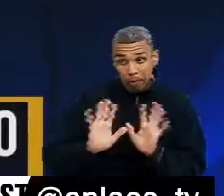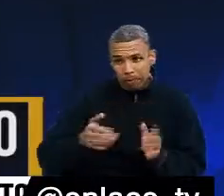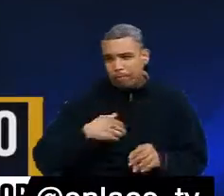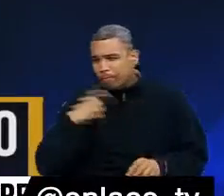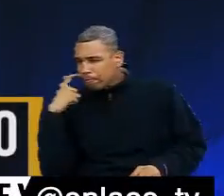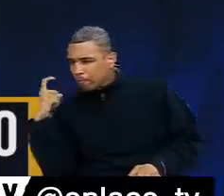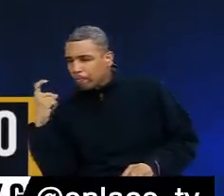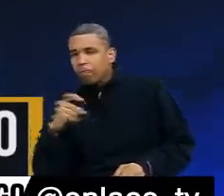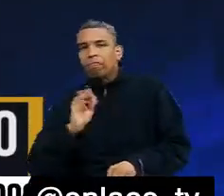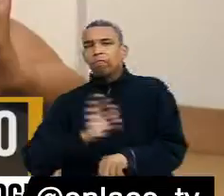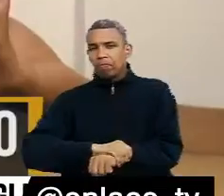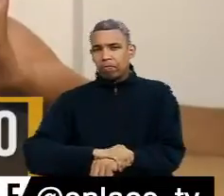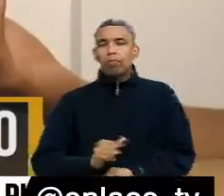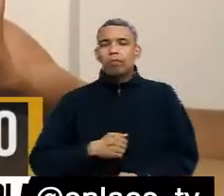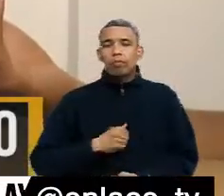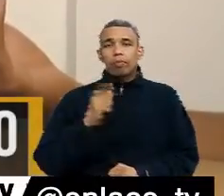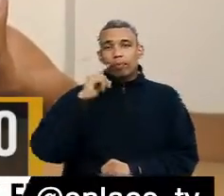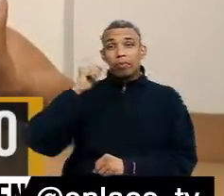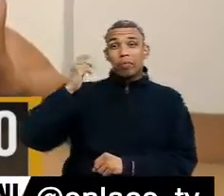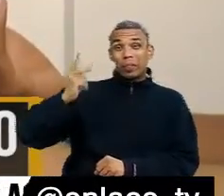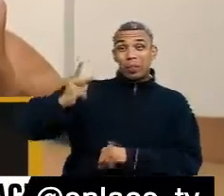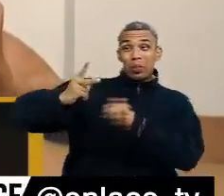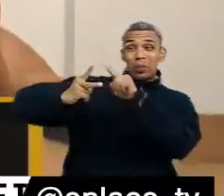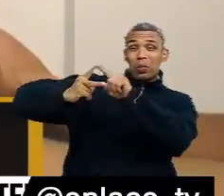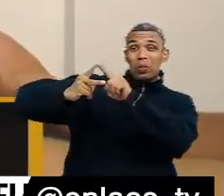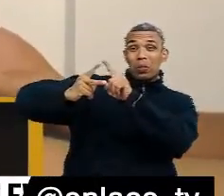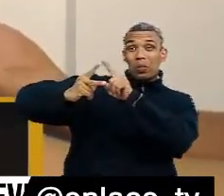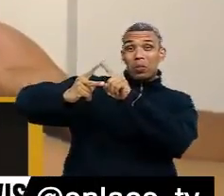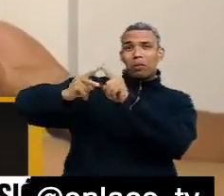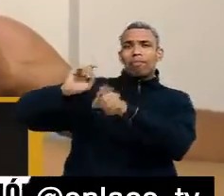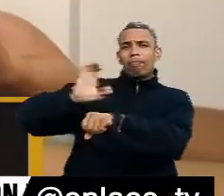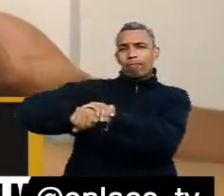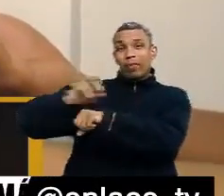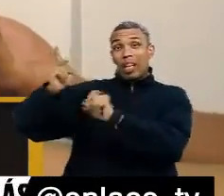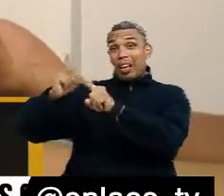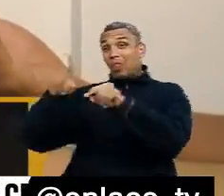de ellas huyó. En el barrio Provivienda fue capturada esta persona,